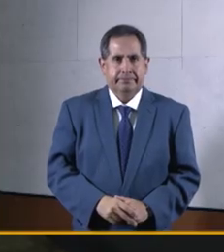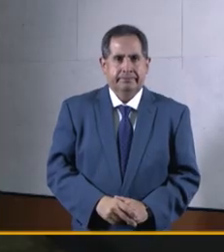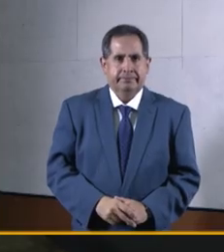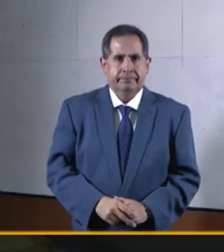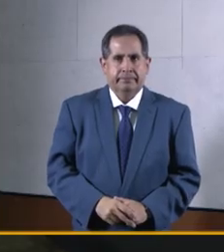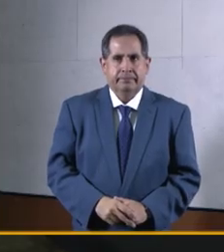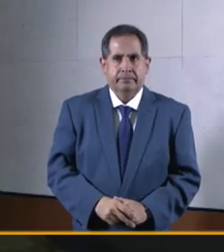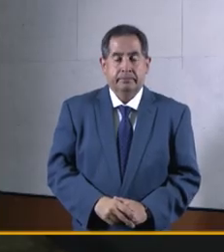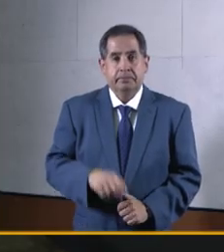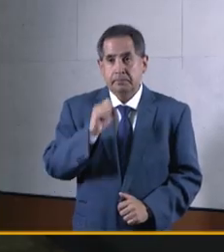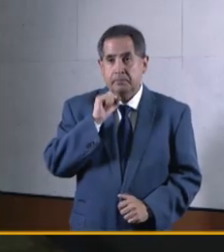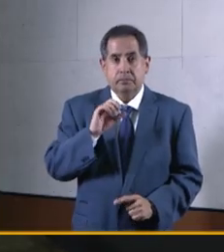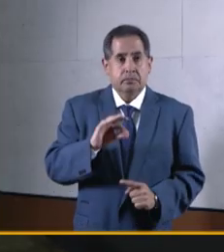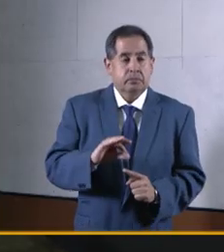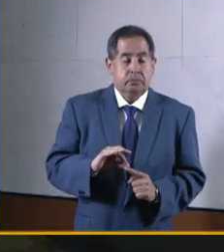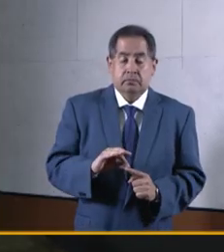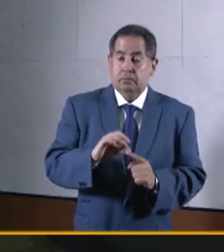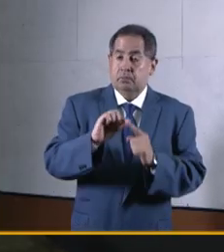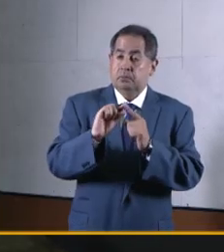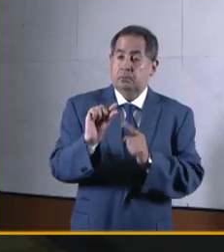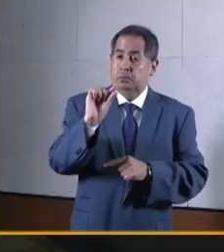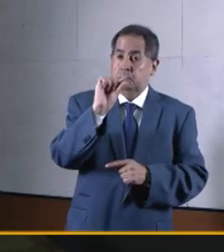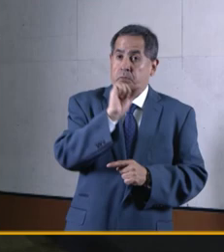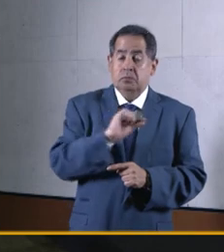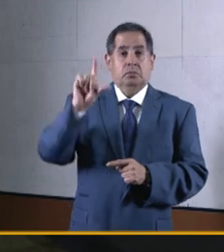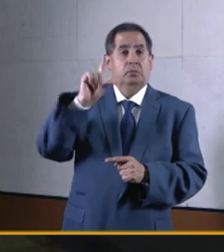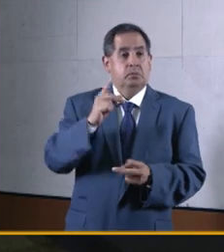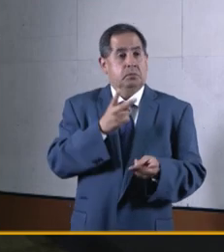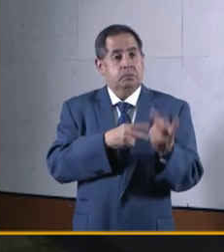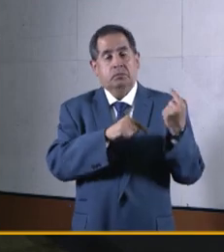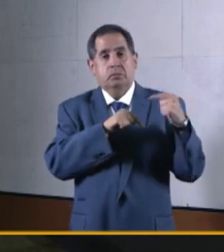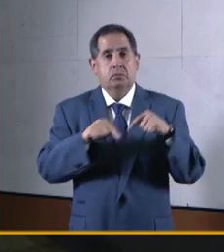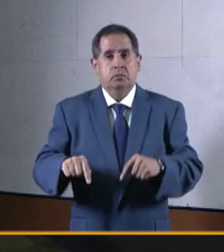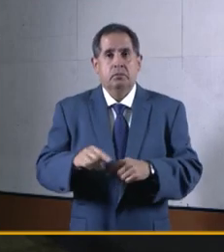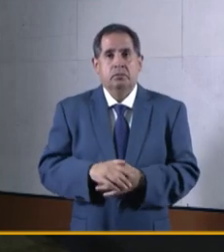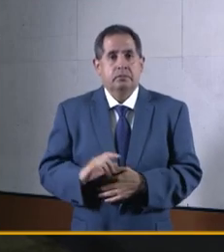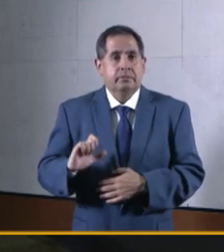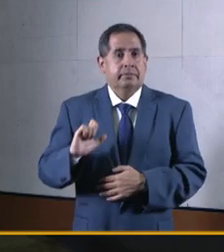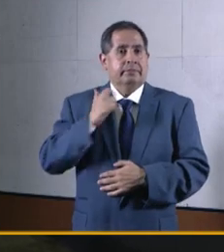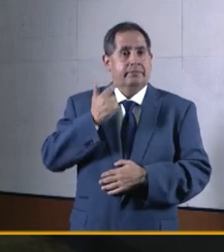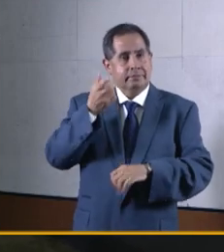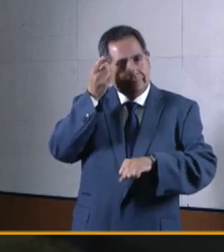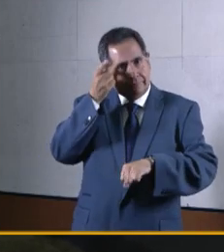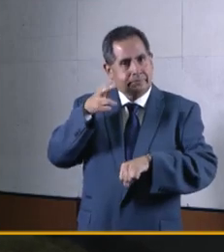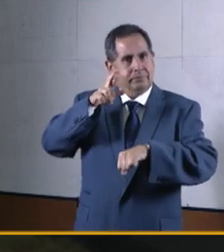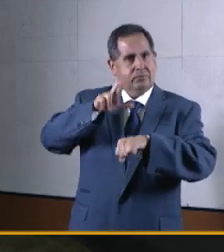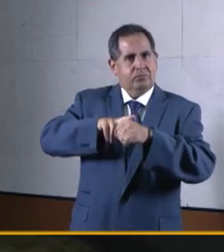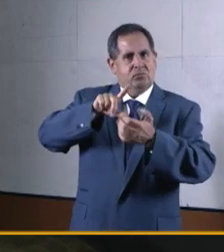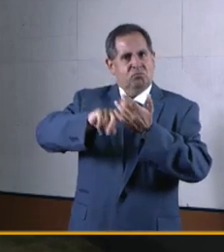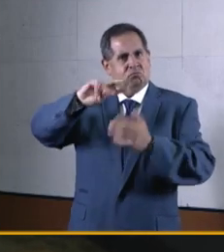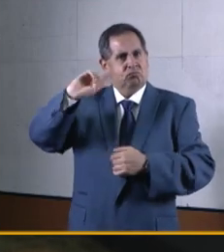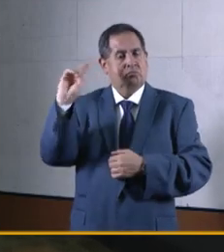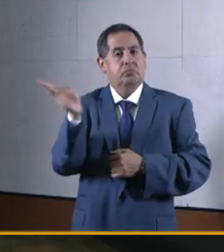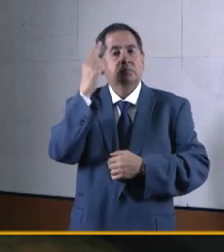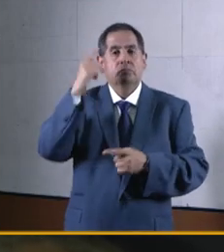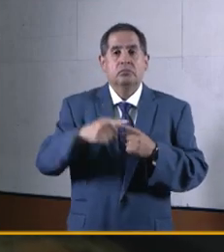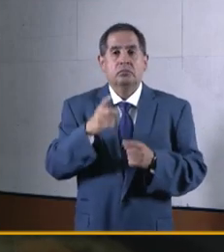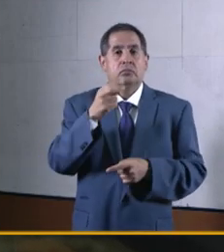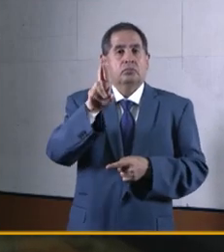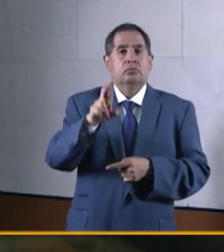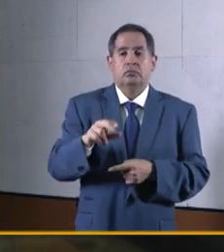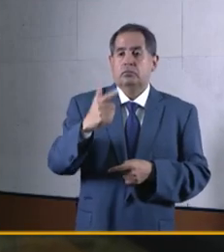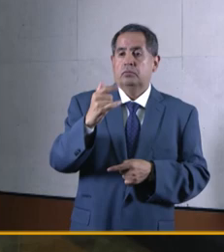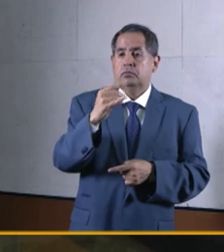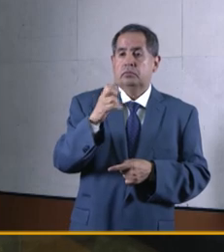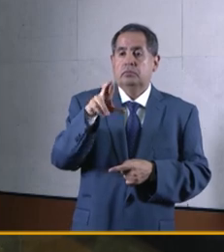nos distinguen en esta ocasión con su presencia los ex rectores de esta casa de estudios doctor